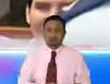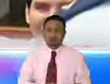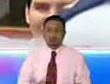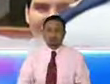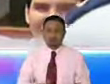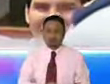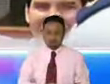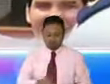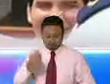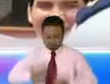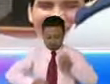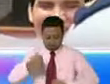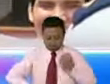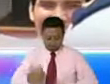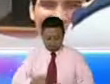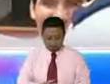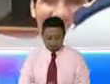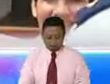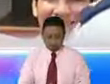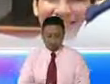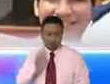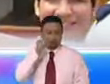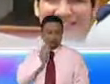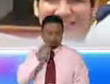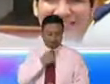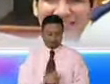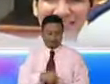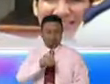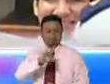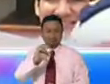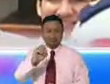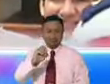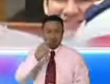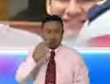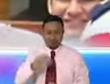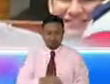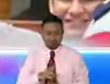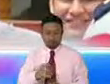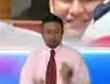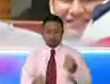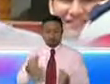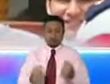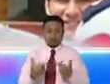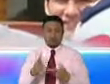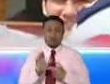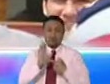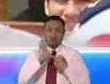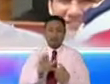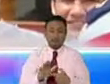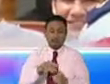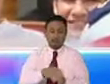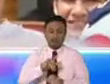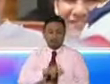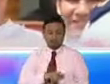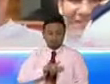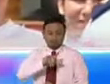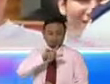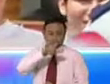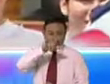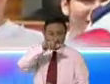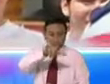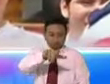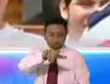azul, un pelotón de 100 hombres, un carro alegórico en el cual está representado un avión de combate